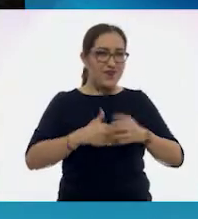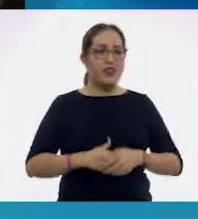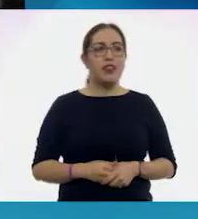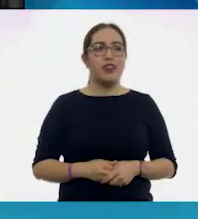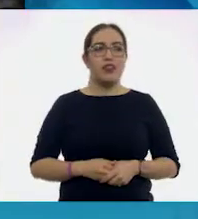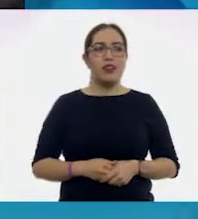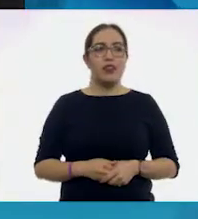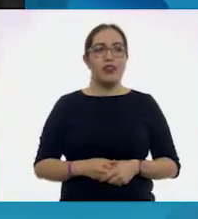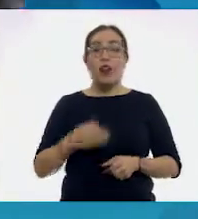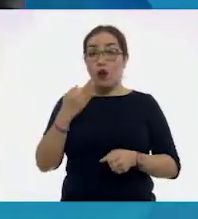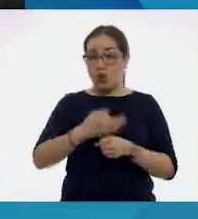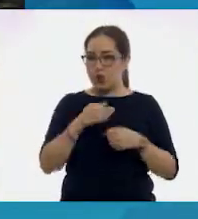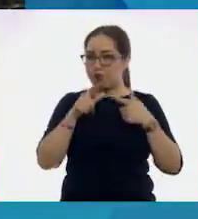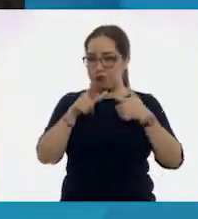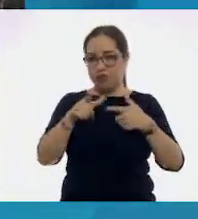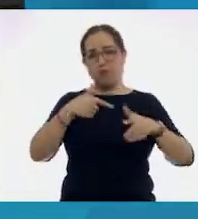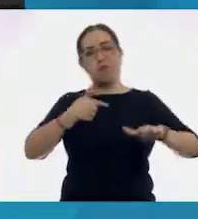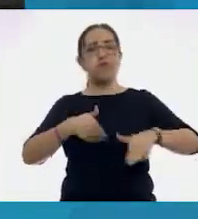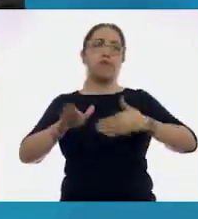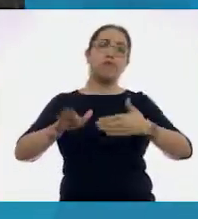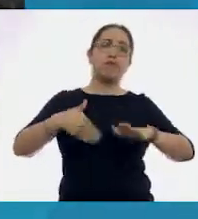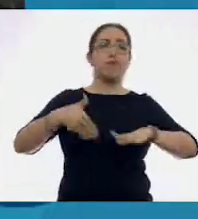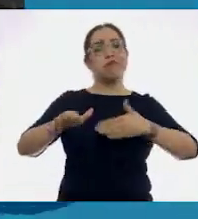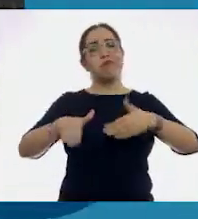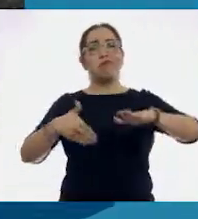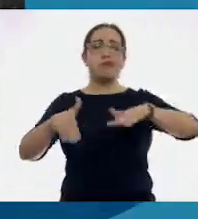Vamos a seguir caminando.